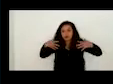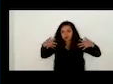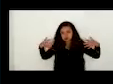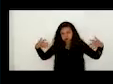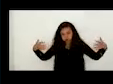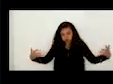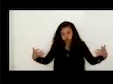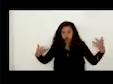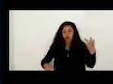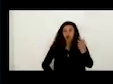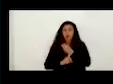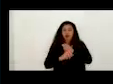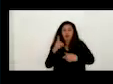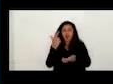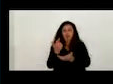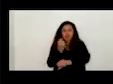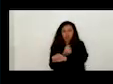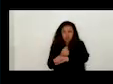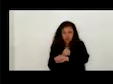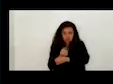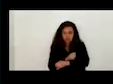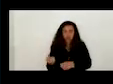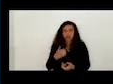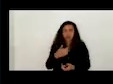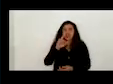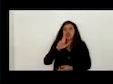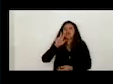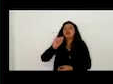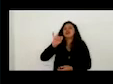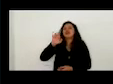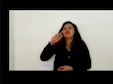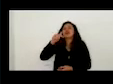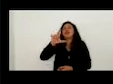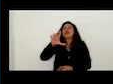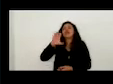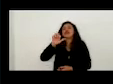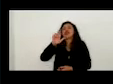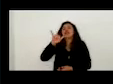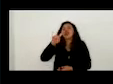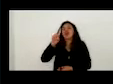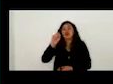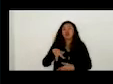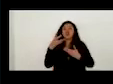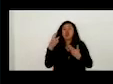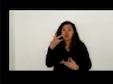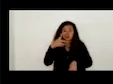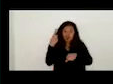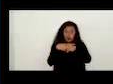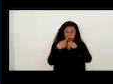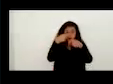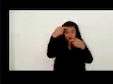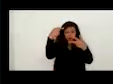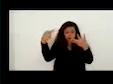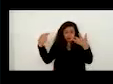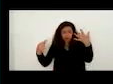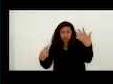con colesterol, con triglicéridos, que son en general las enfermedades que atacan a la